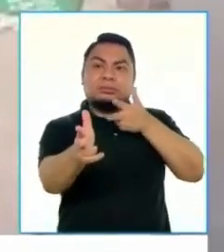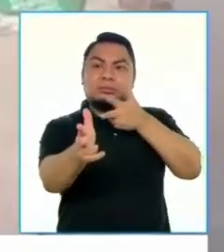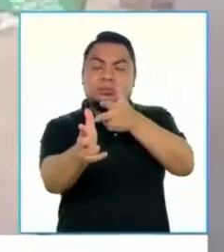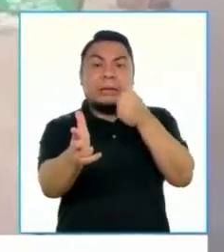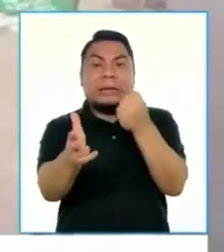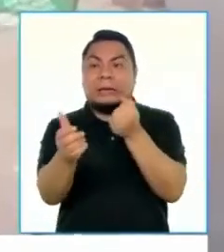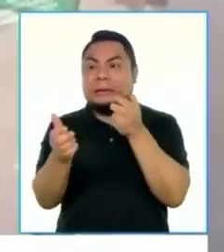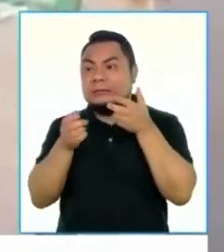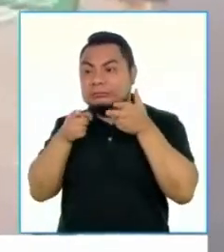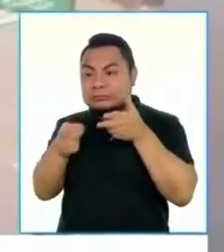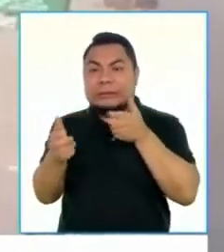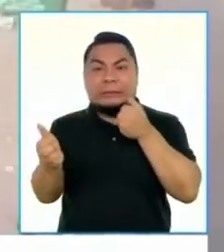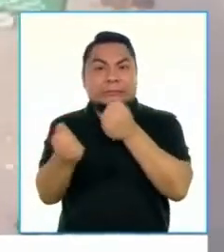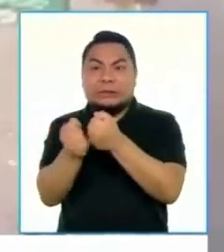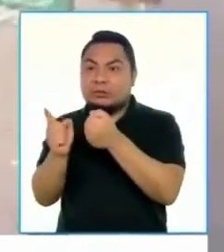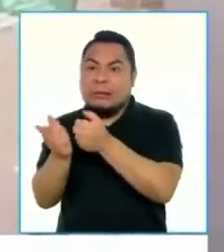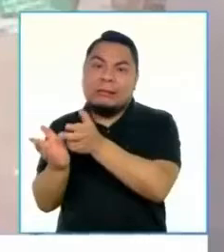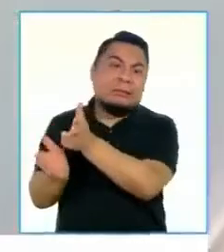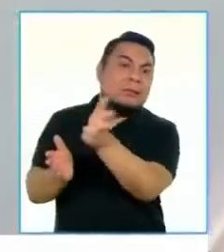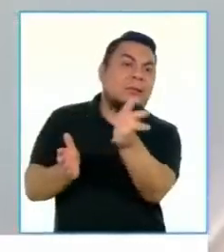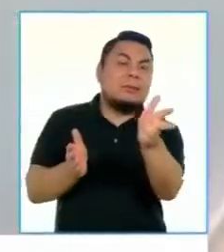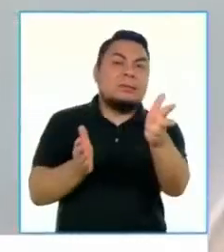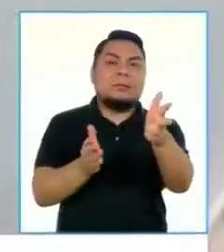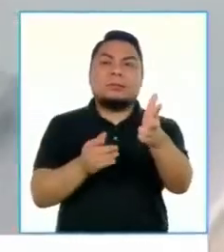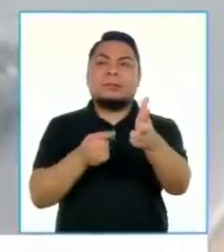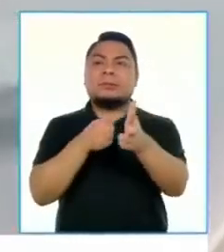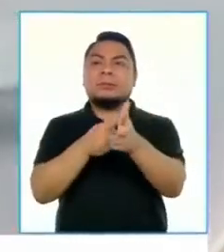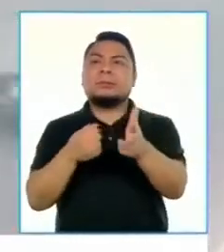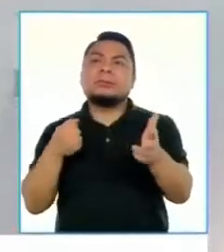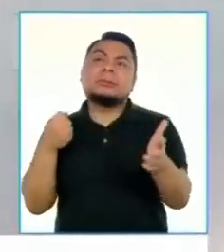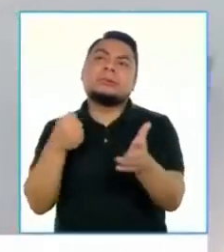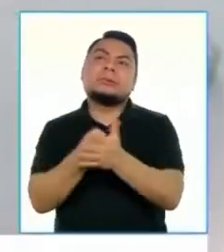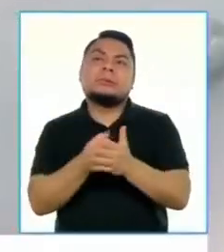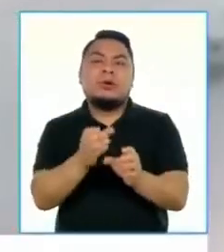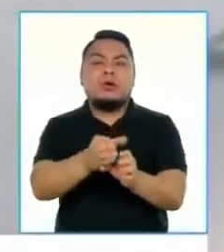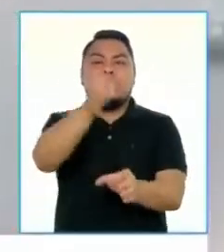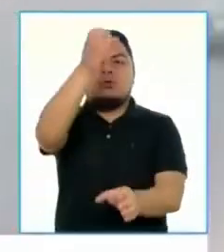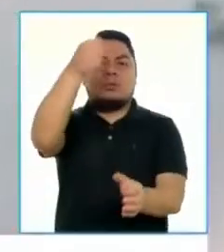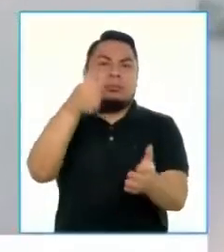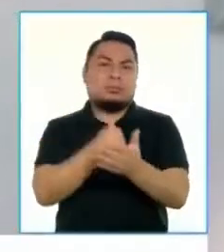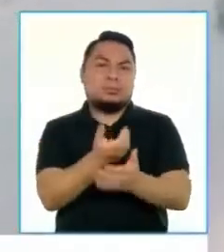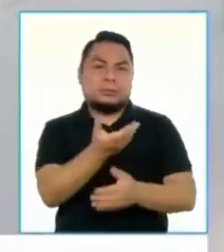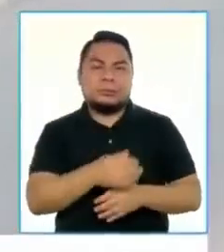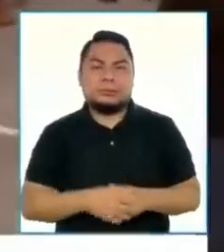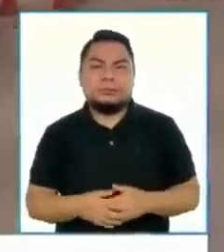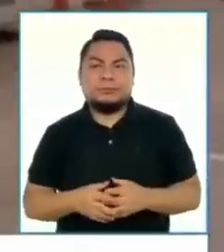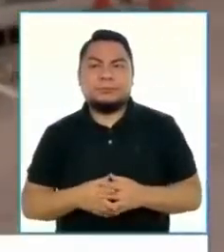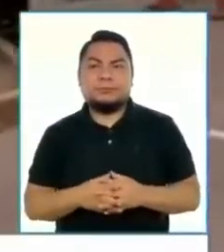el segundo carril intentó evadirlo, pero chocó frontalmente con un poste.